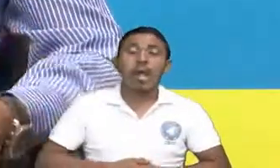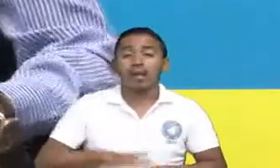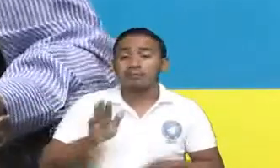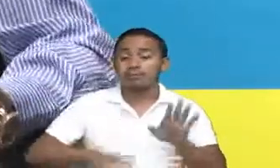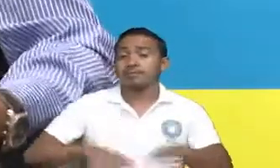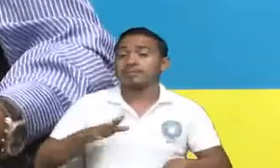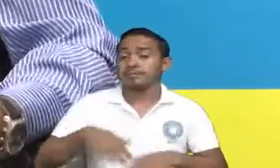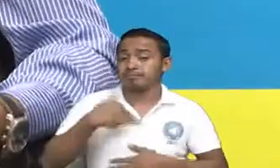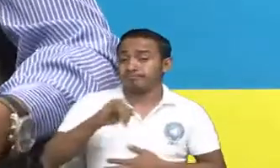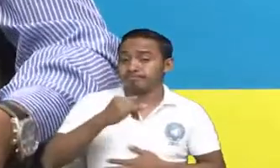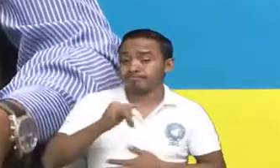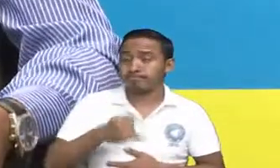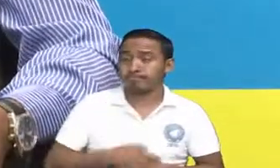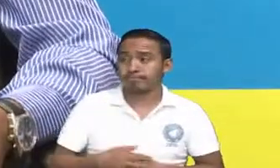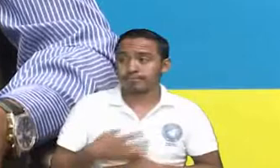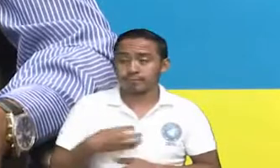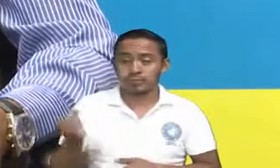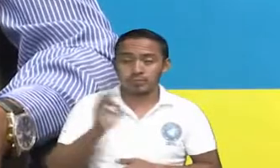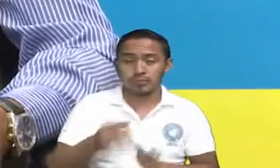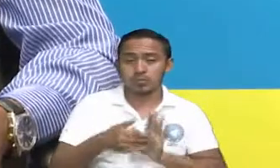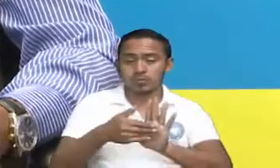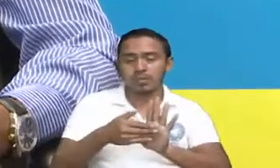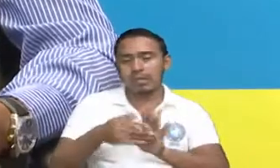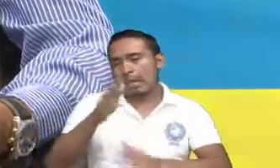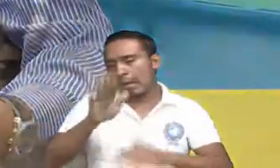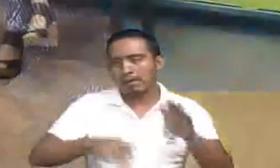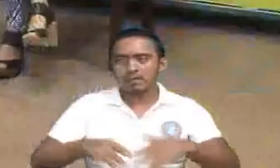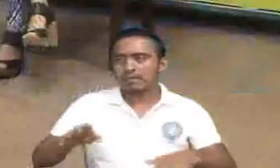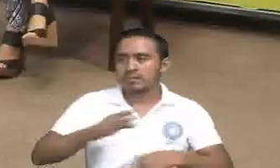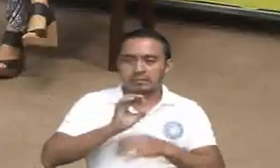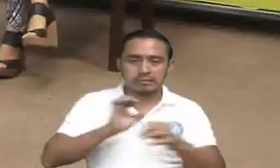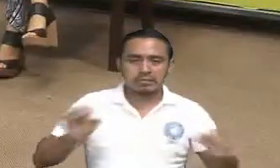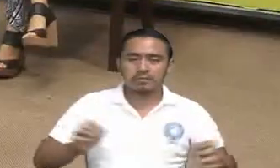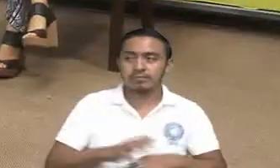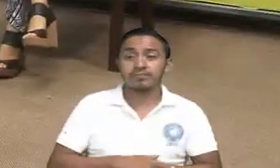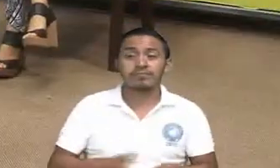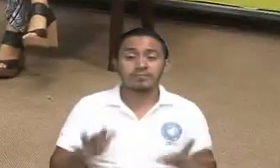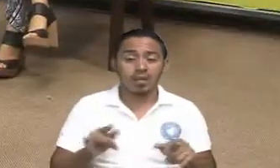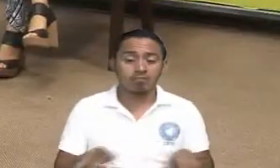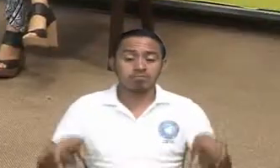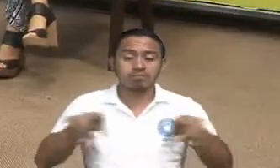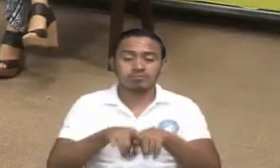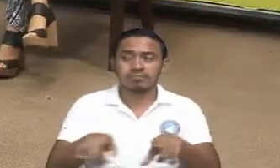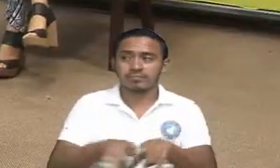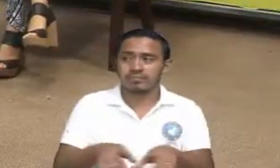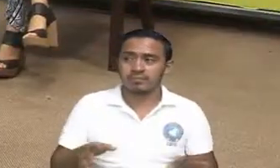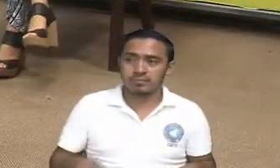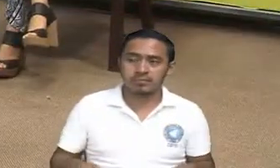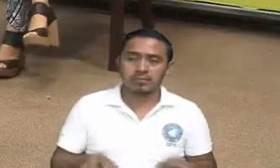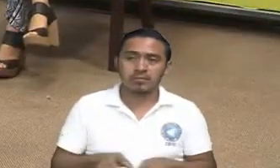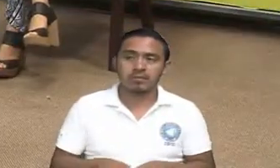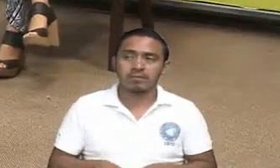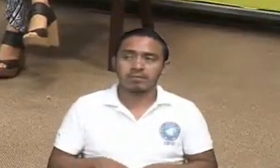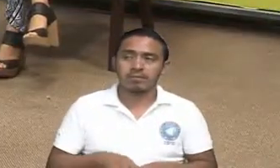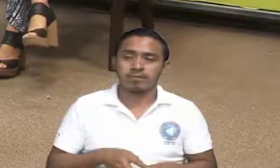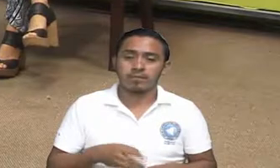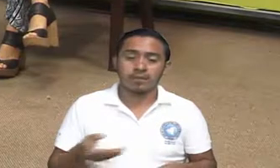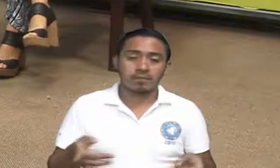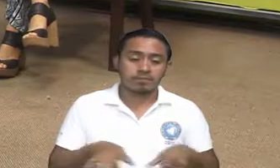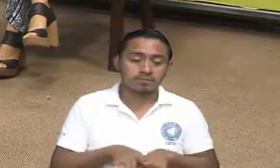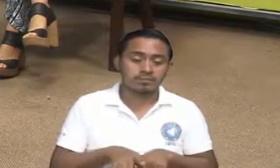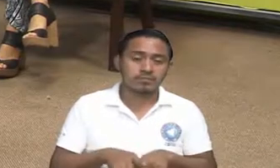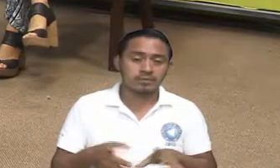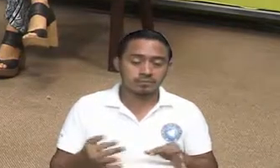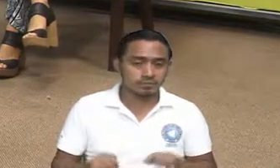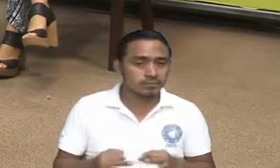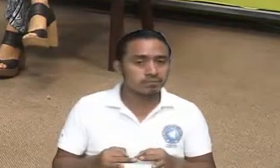puede ser conductas evidentes, a veces no, hasta, uh-huh, que ya se inicia una relación formal, como dicen popularmente, comienzan a sacar la cara,